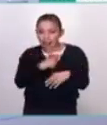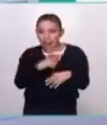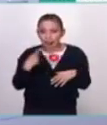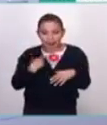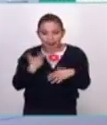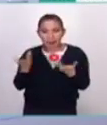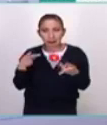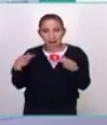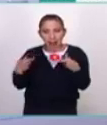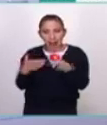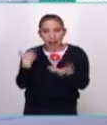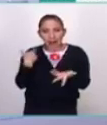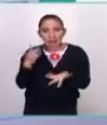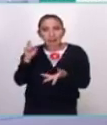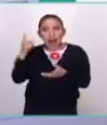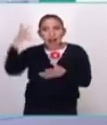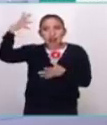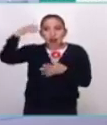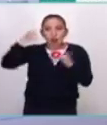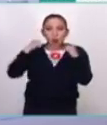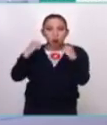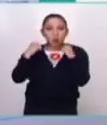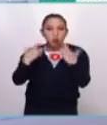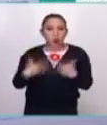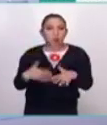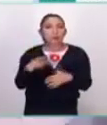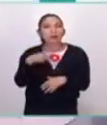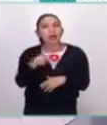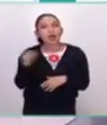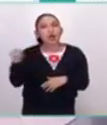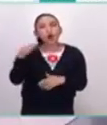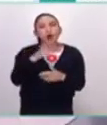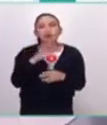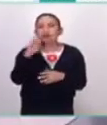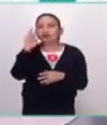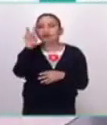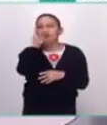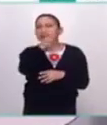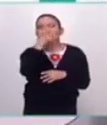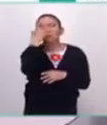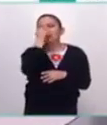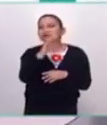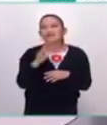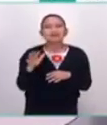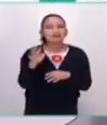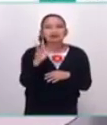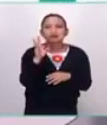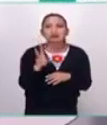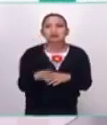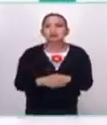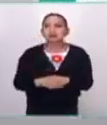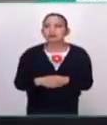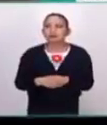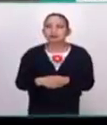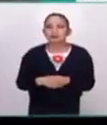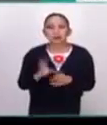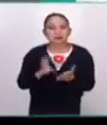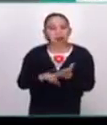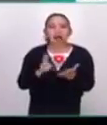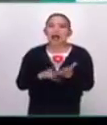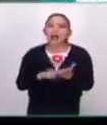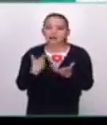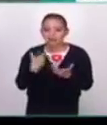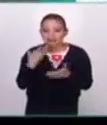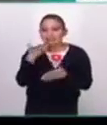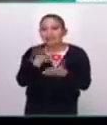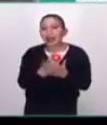irse preparados para una insolación, pero es un paisaje de verdad que vale muchísimo. Que vale mucho la